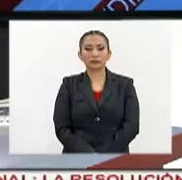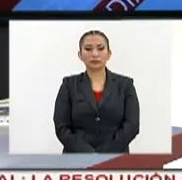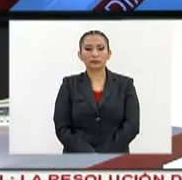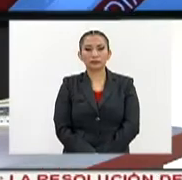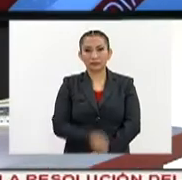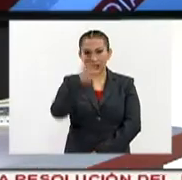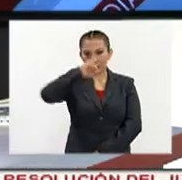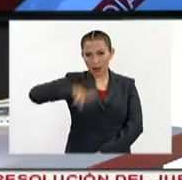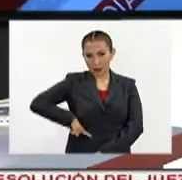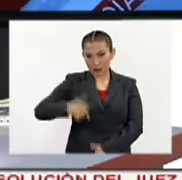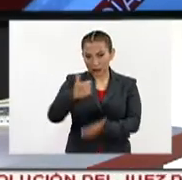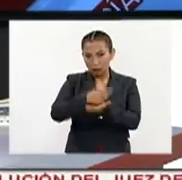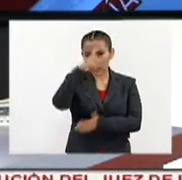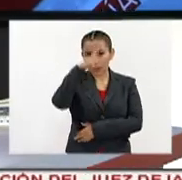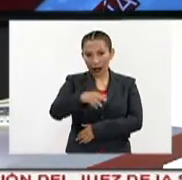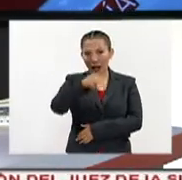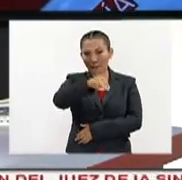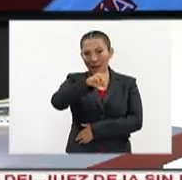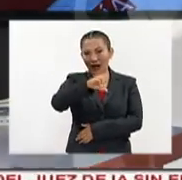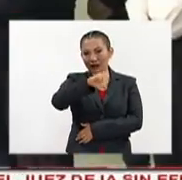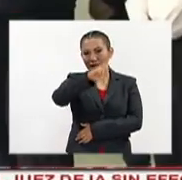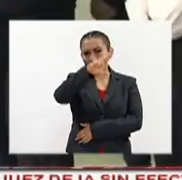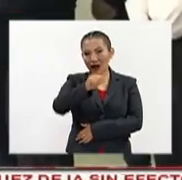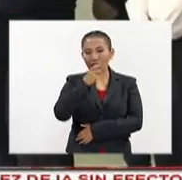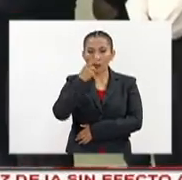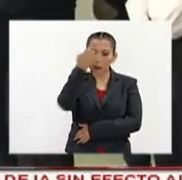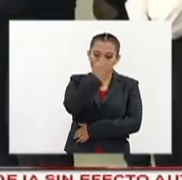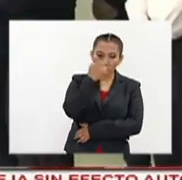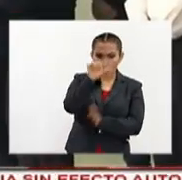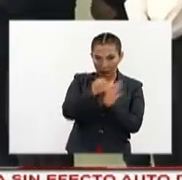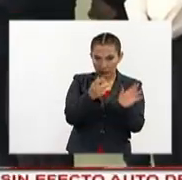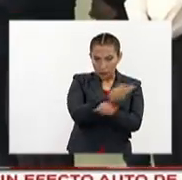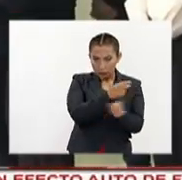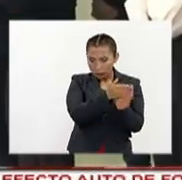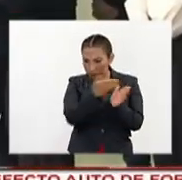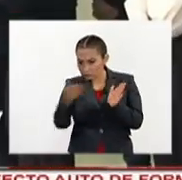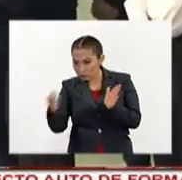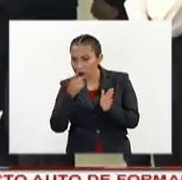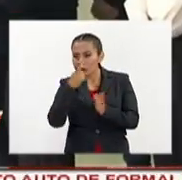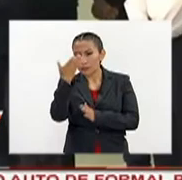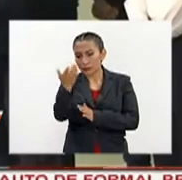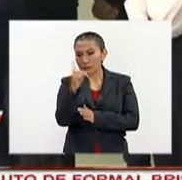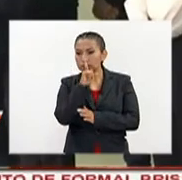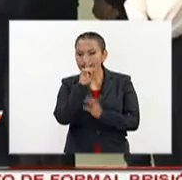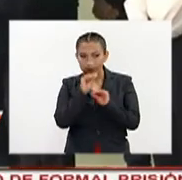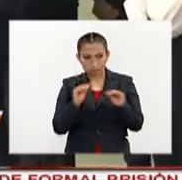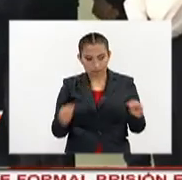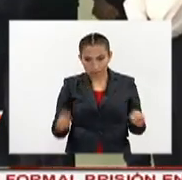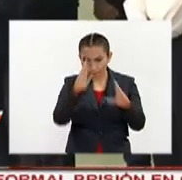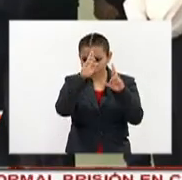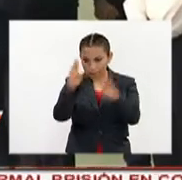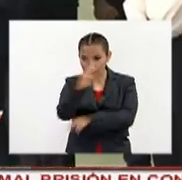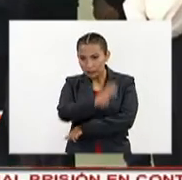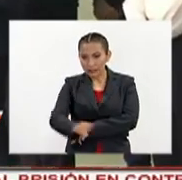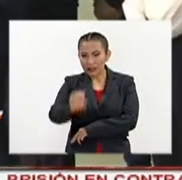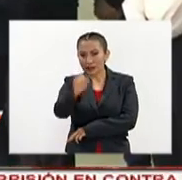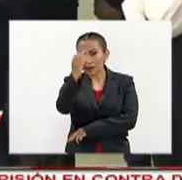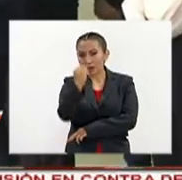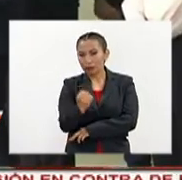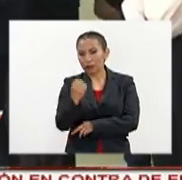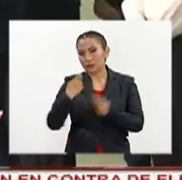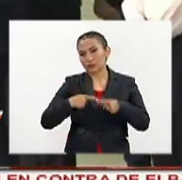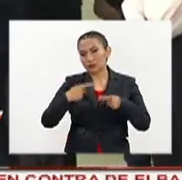El jefe de gobierno de la Ciudad de México, Miguel Ángel Mancera, hizo un balance a un mes del sismo. Inició pidiendo un minuto de silencio por las